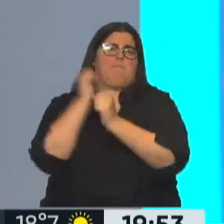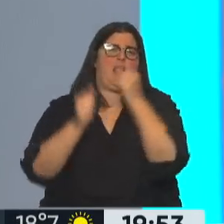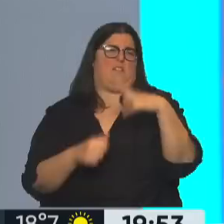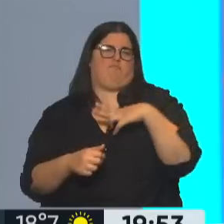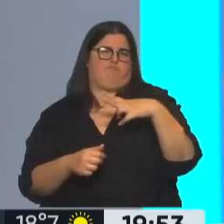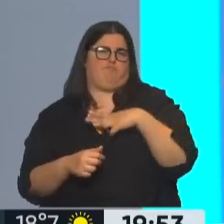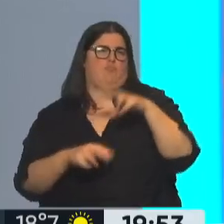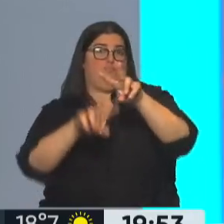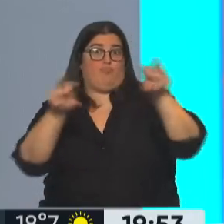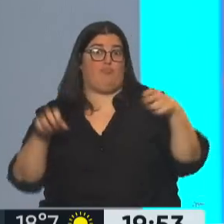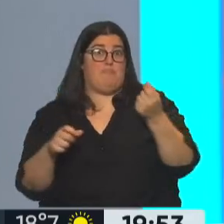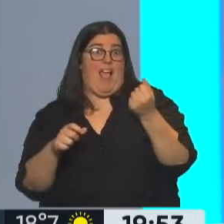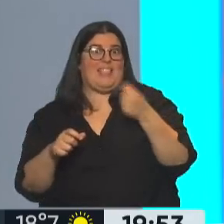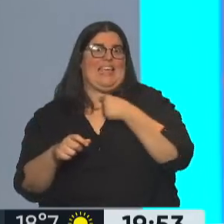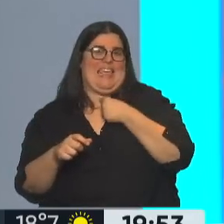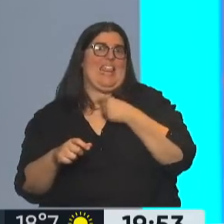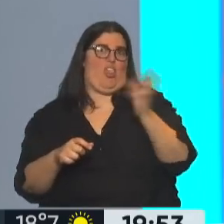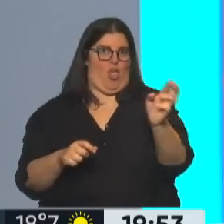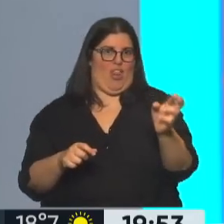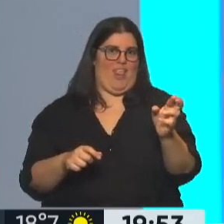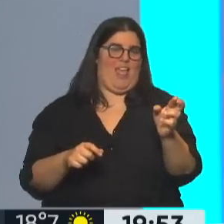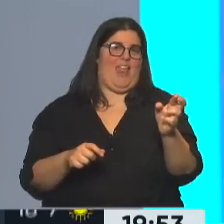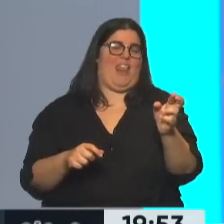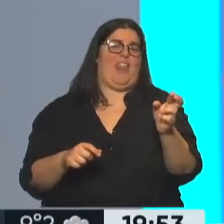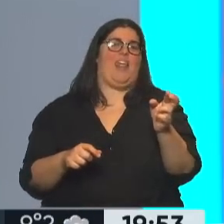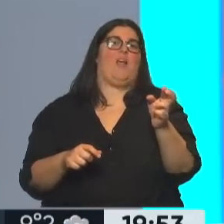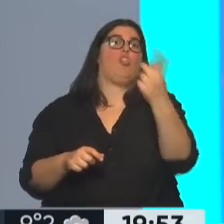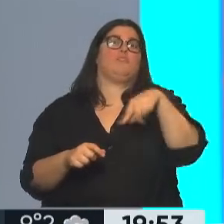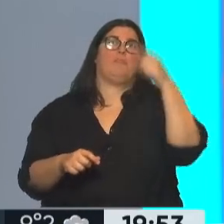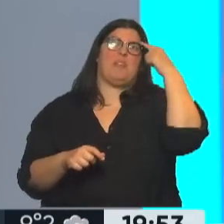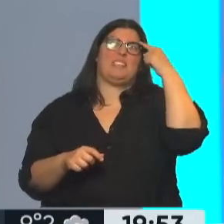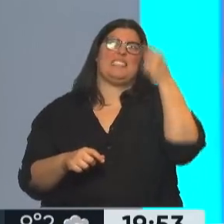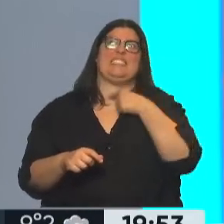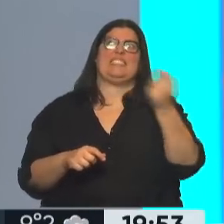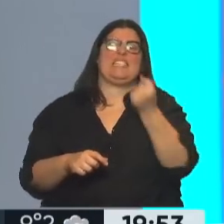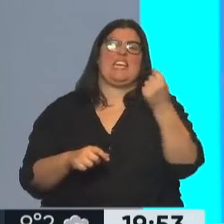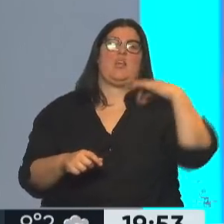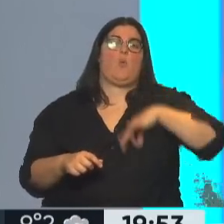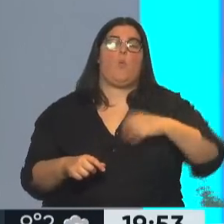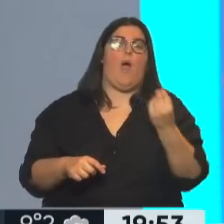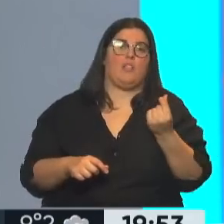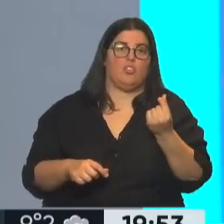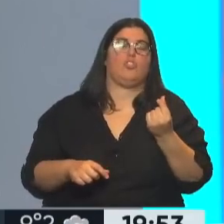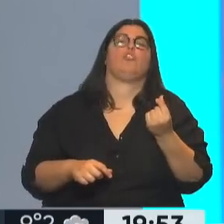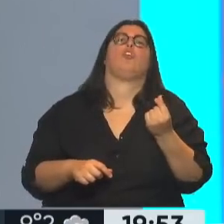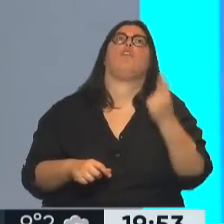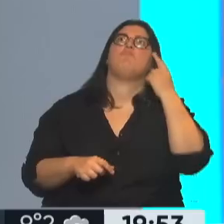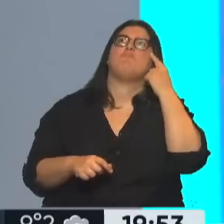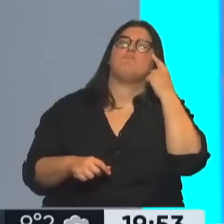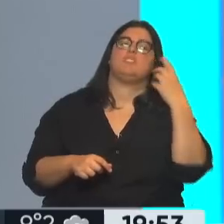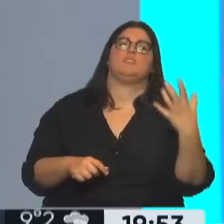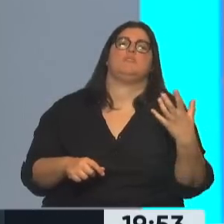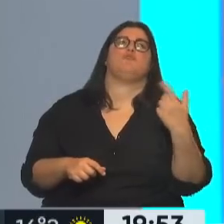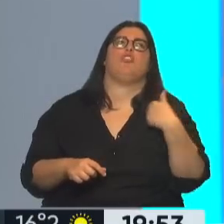quieren dolarizarla. Y cuando no gana, cuando piensan cuánto quieren ganar, lo piensan en el acceso al dólar que